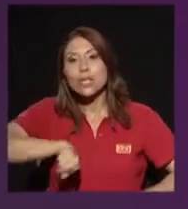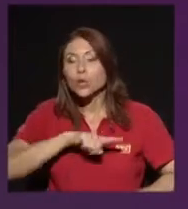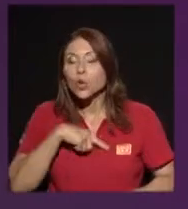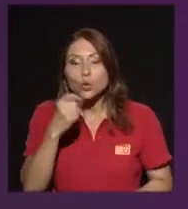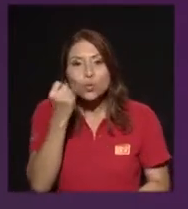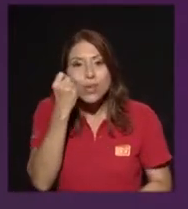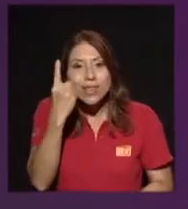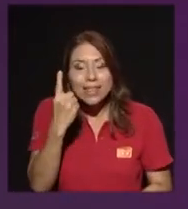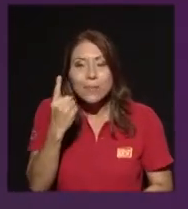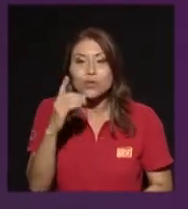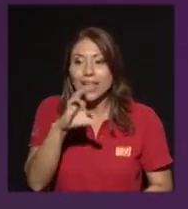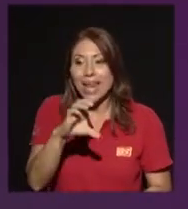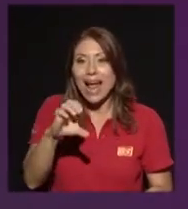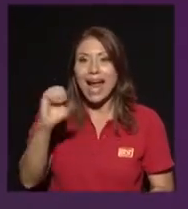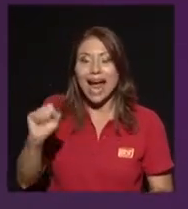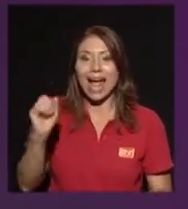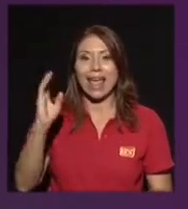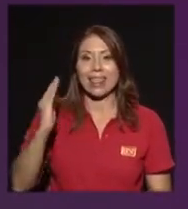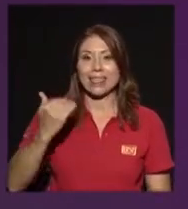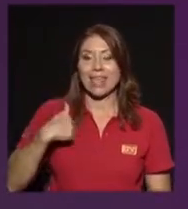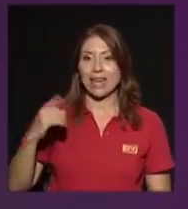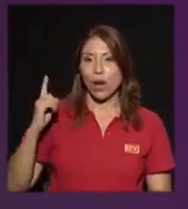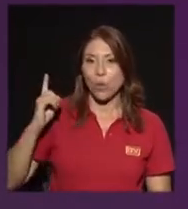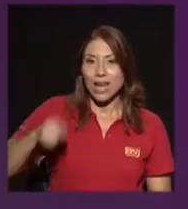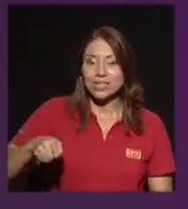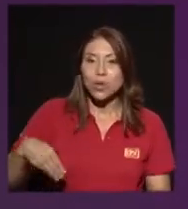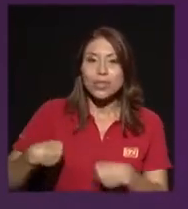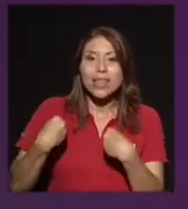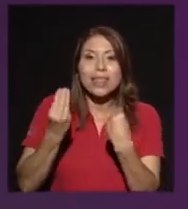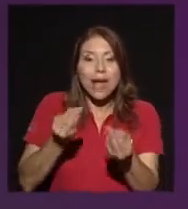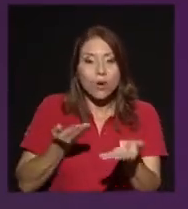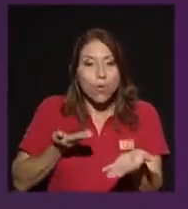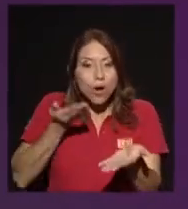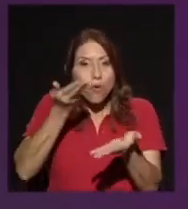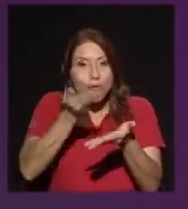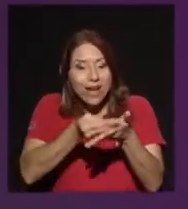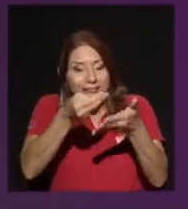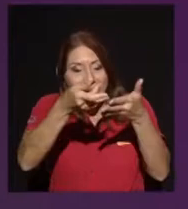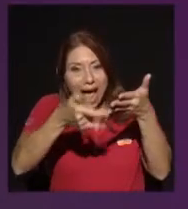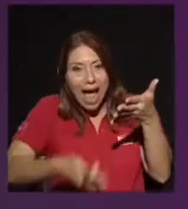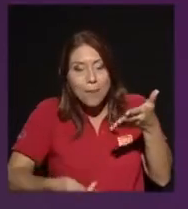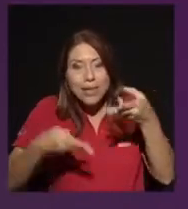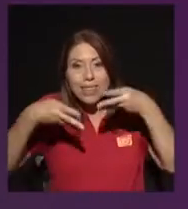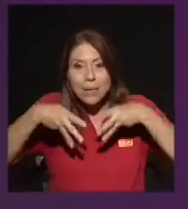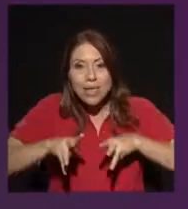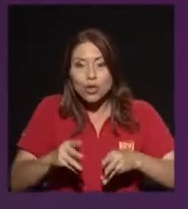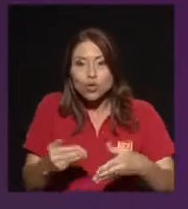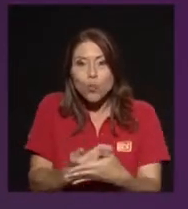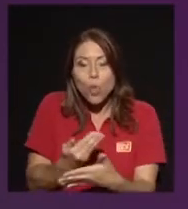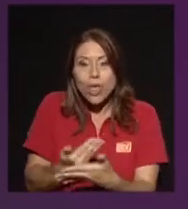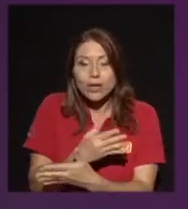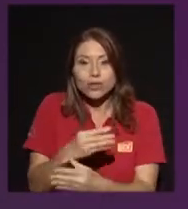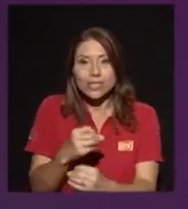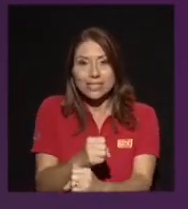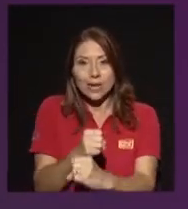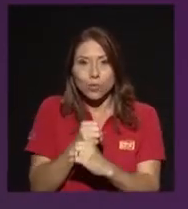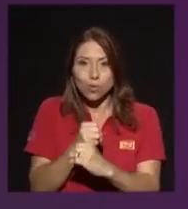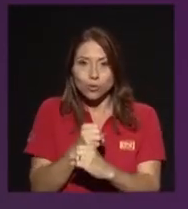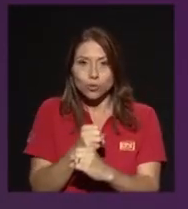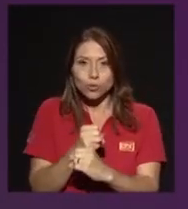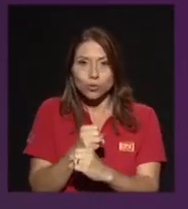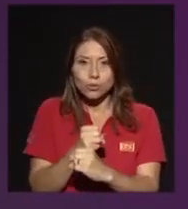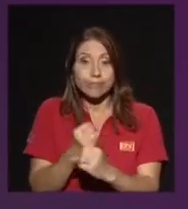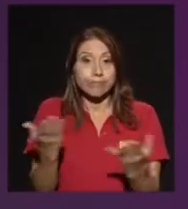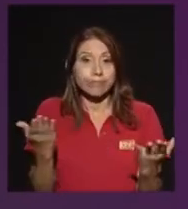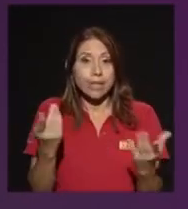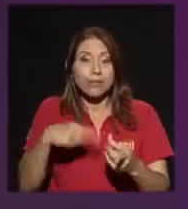la caja tiene la obligación de brindar una oferta amplia de métodos modernos y seguros,